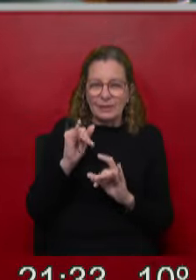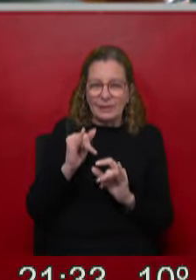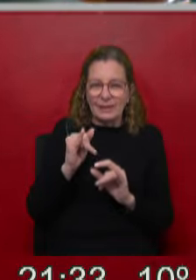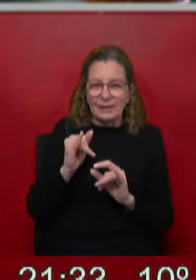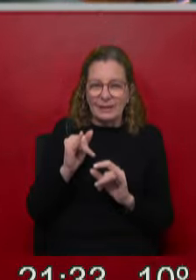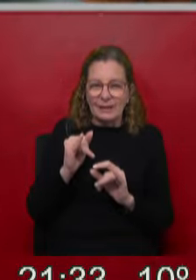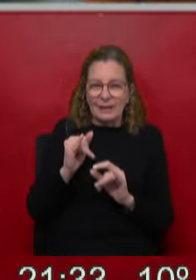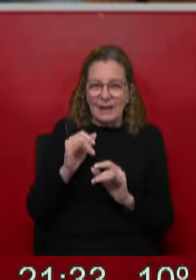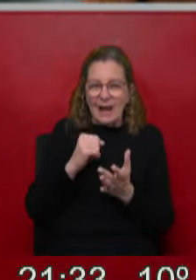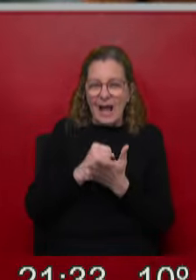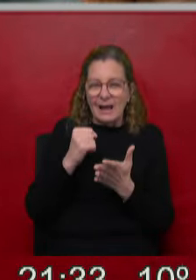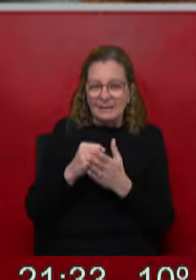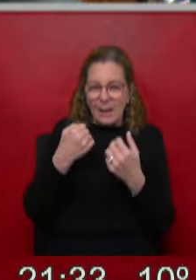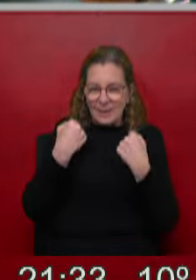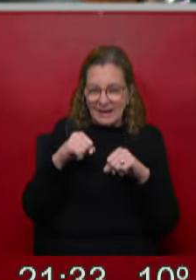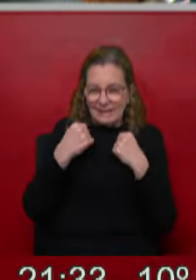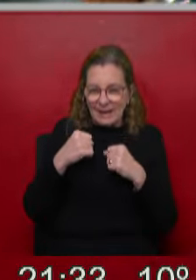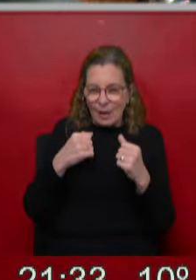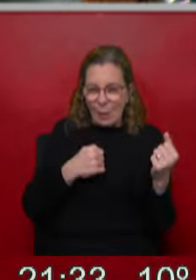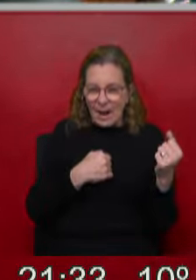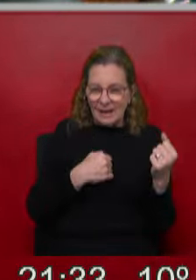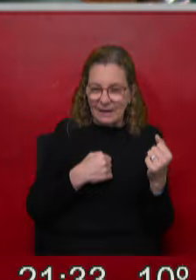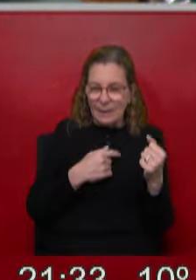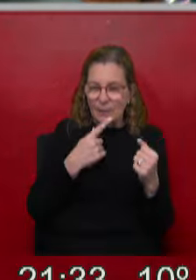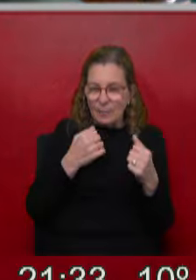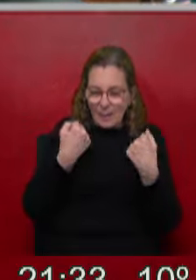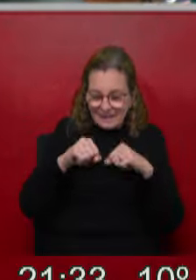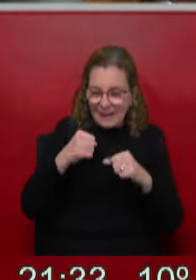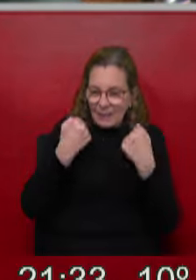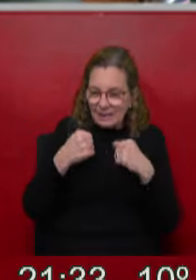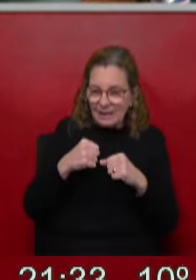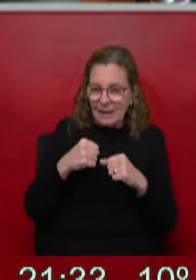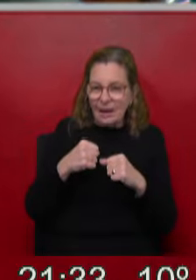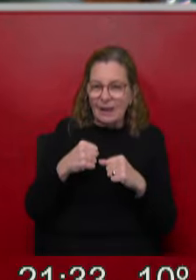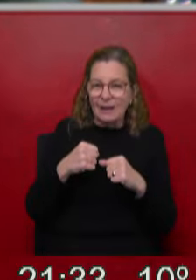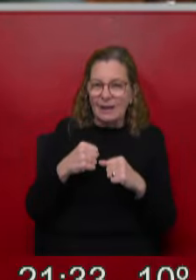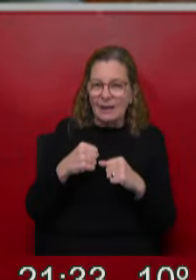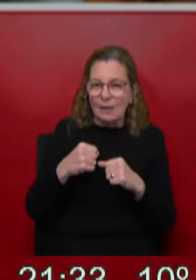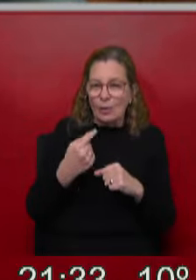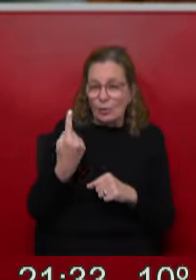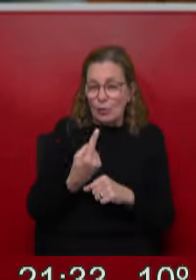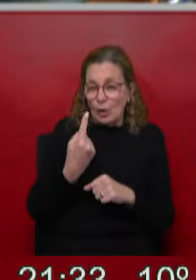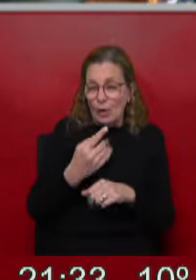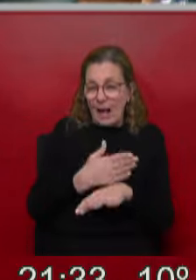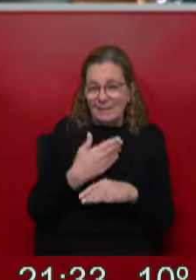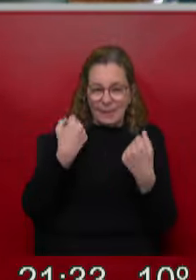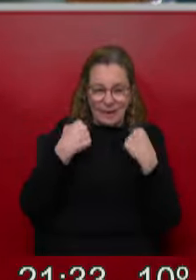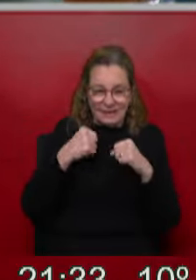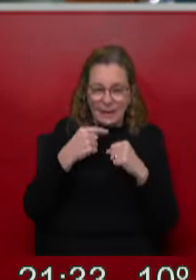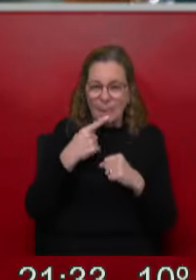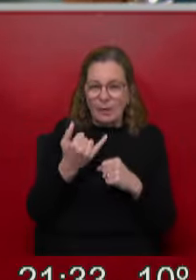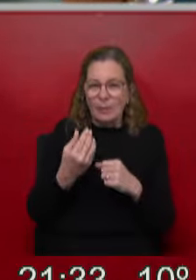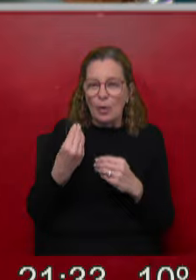la improvisación hasta la ensayás, como un bailarín. Los bailarines ensayan cuando hacen un solo. Un solo improvisado. Antes estuvieron ensayando